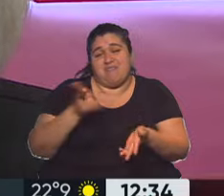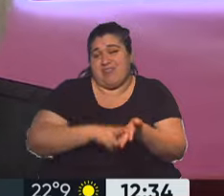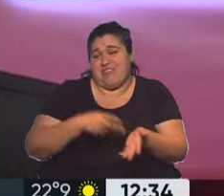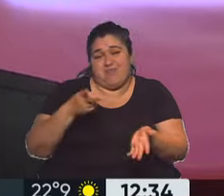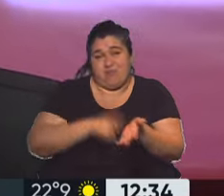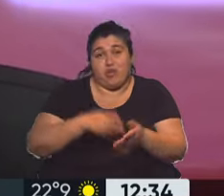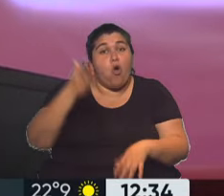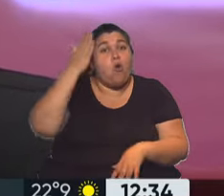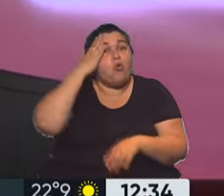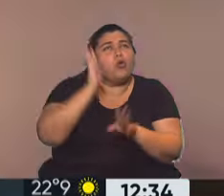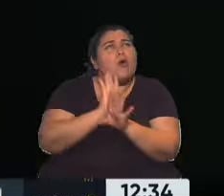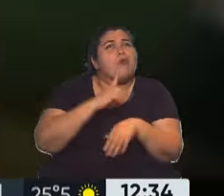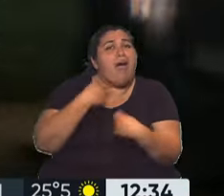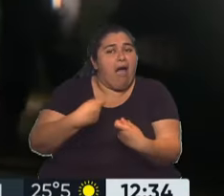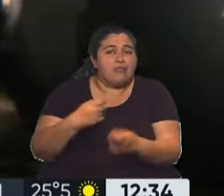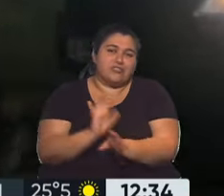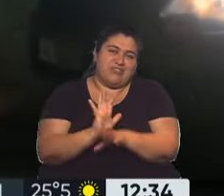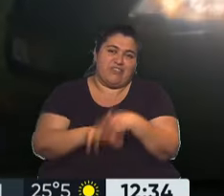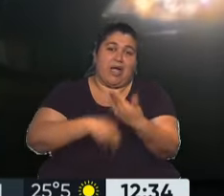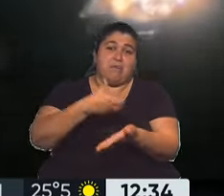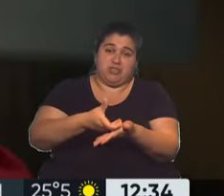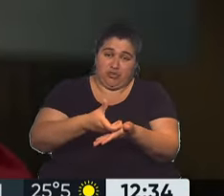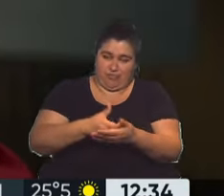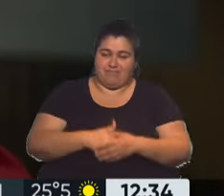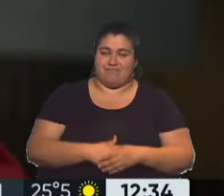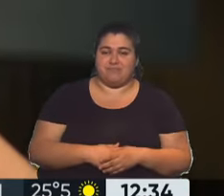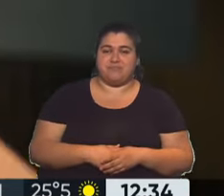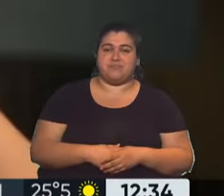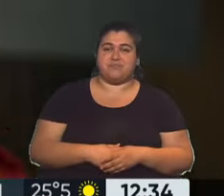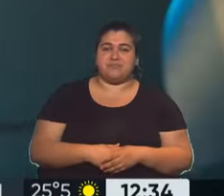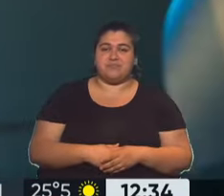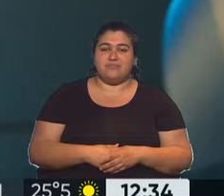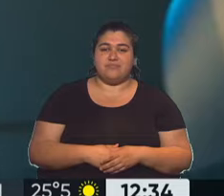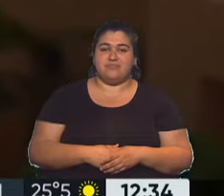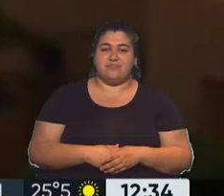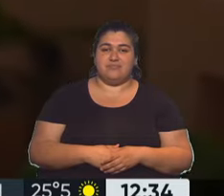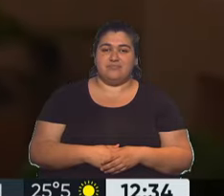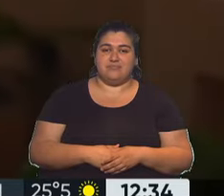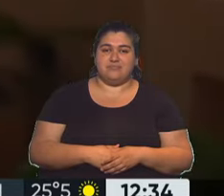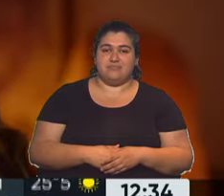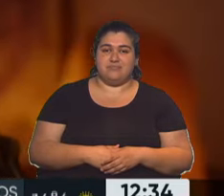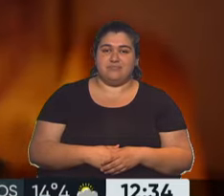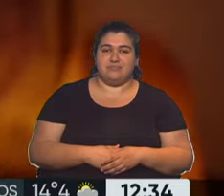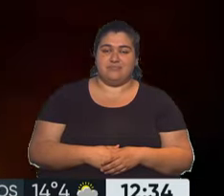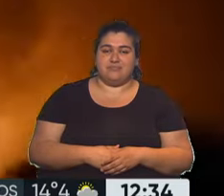la cultura no es un gasto, es una inversión. Vieja por regla, la alcoholemia por las nubes. Me